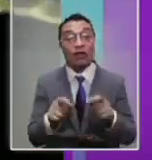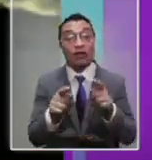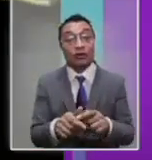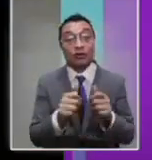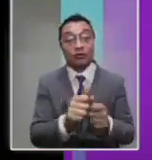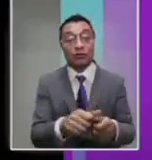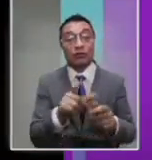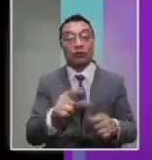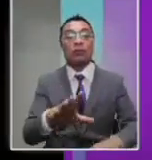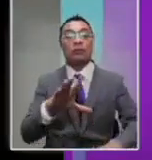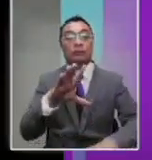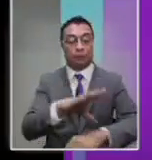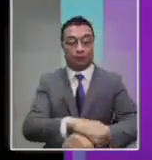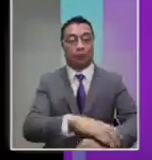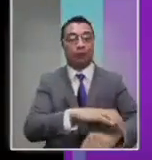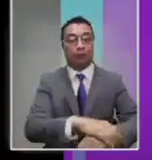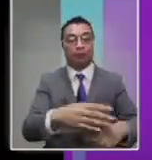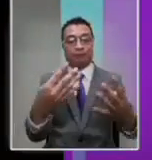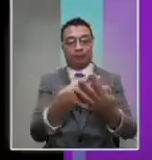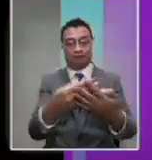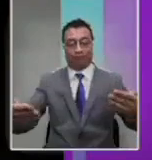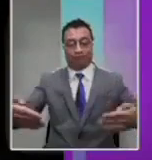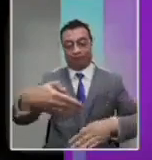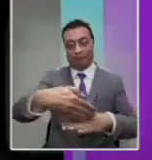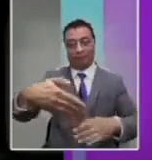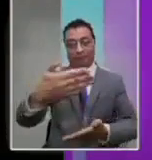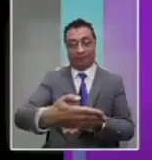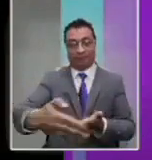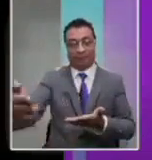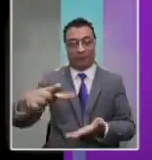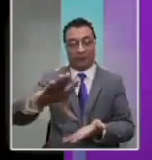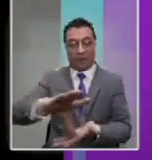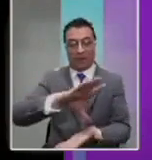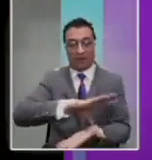fueron detenidos en la frontera.